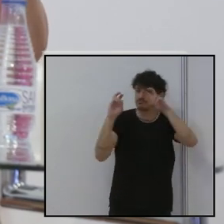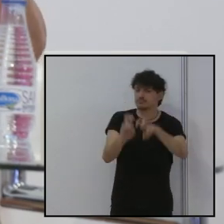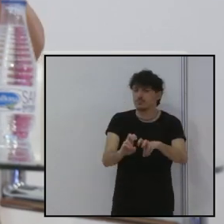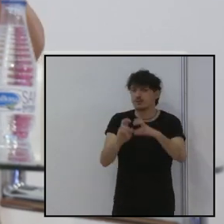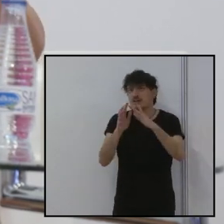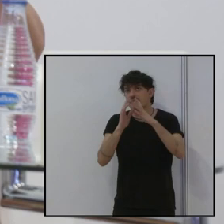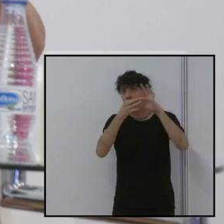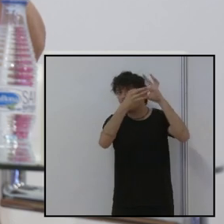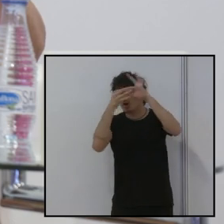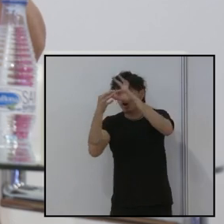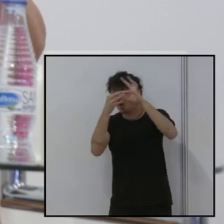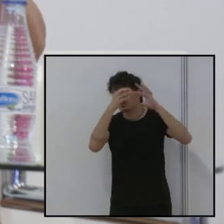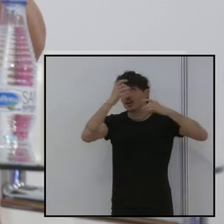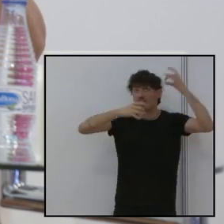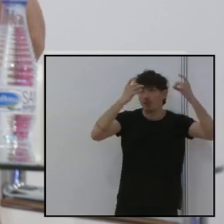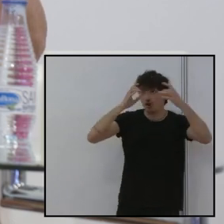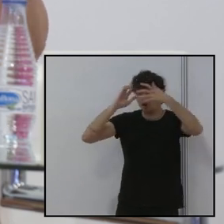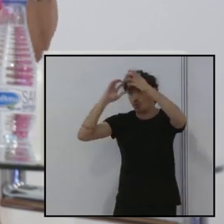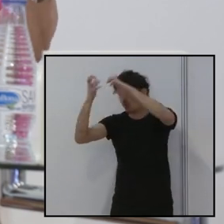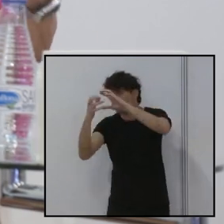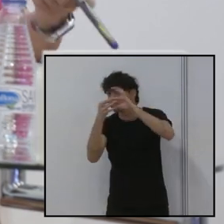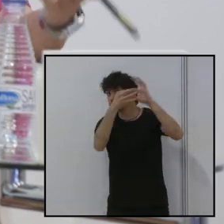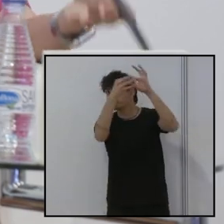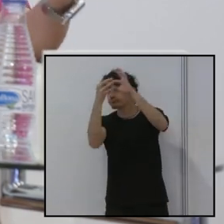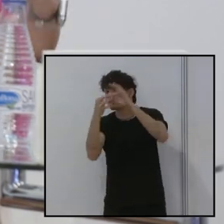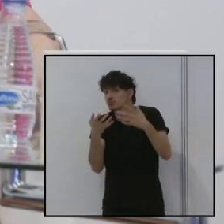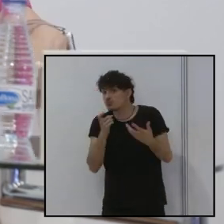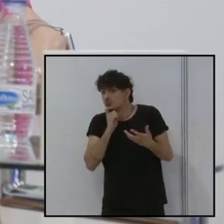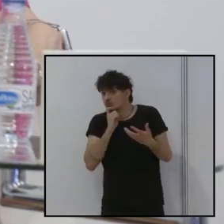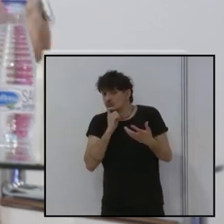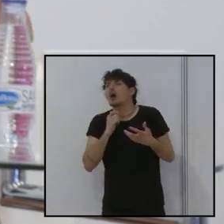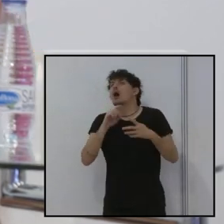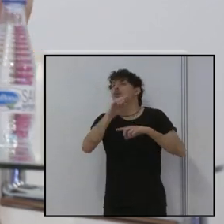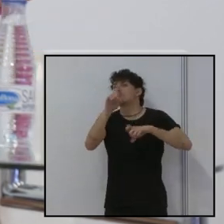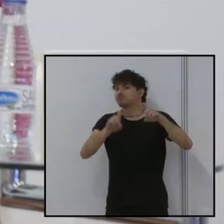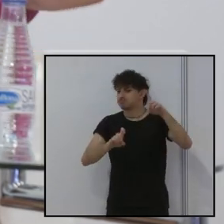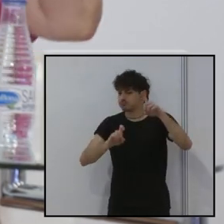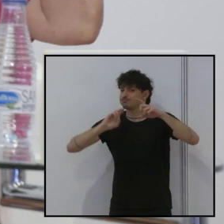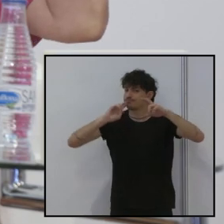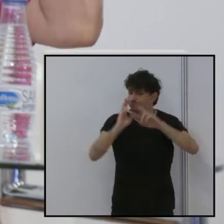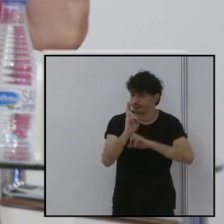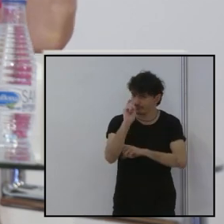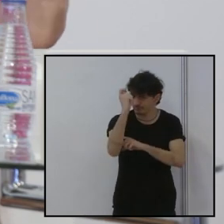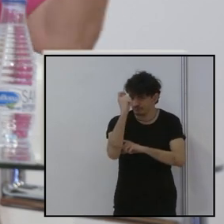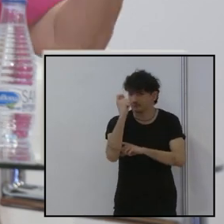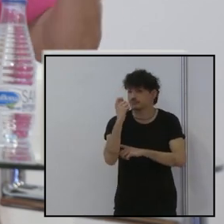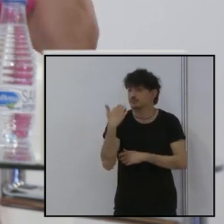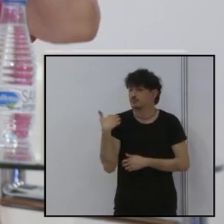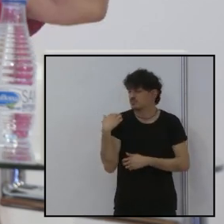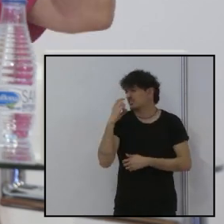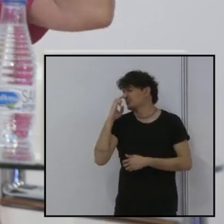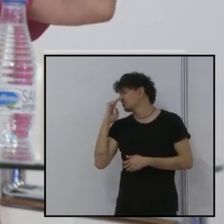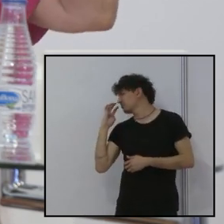locura, pues lo que he conseguido es responderme esas preguntas. De una manera, o sea, tenía durante todos estos años de toda mi